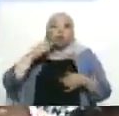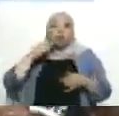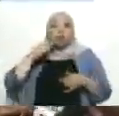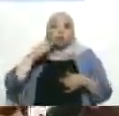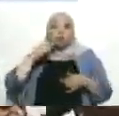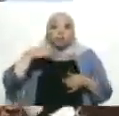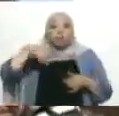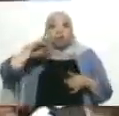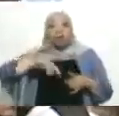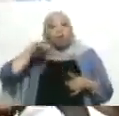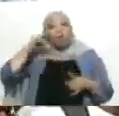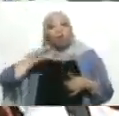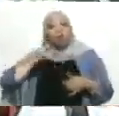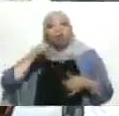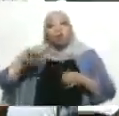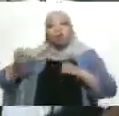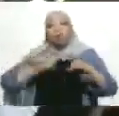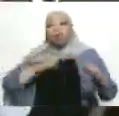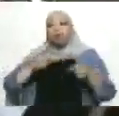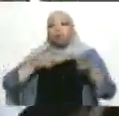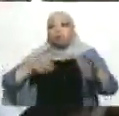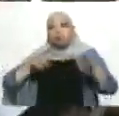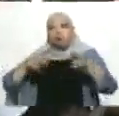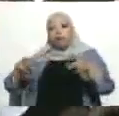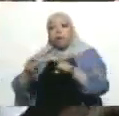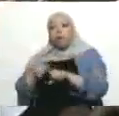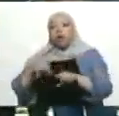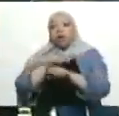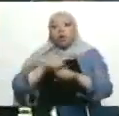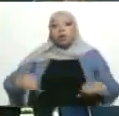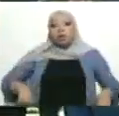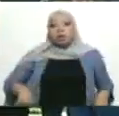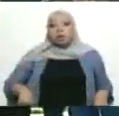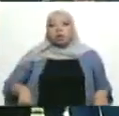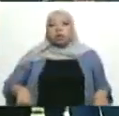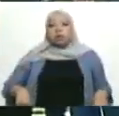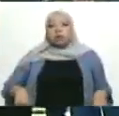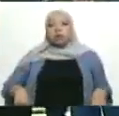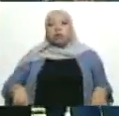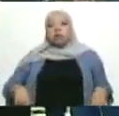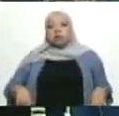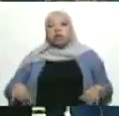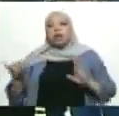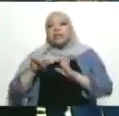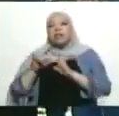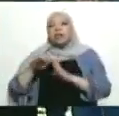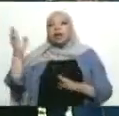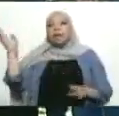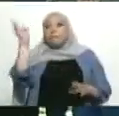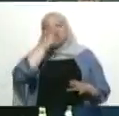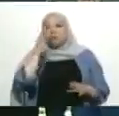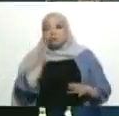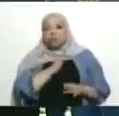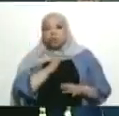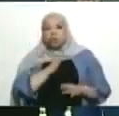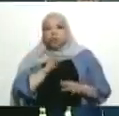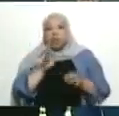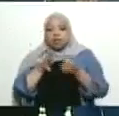Estaba en Bolívar y los paramilitares querían entrar por allá. En Santa Elena y Guairén intentaron secuestrarlo,